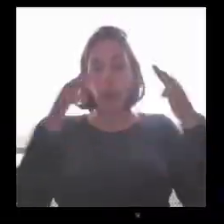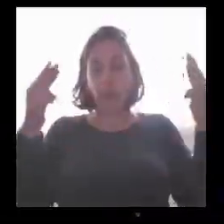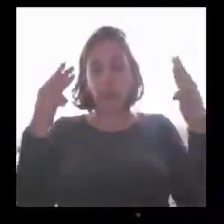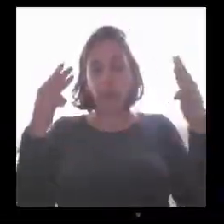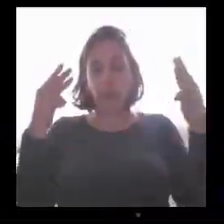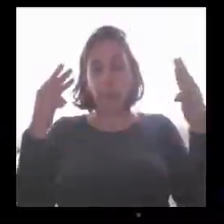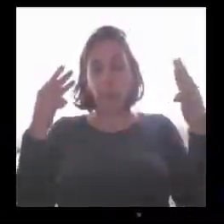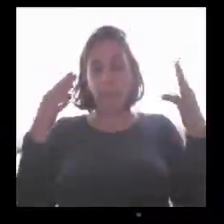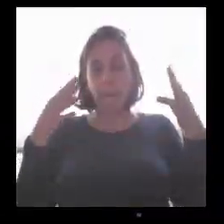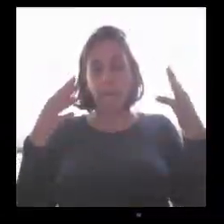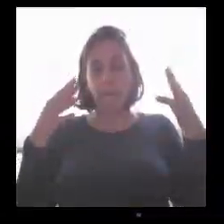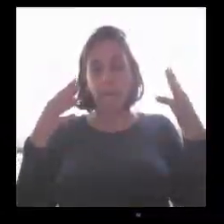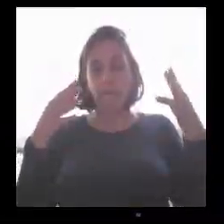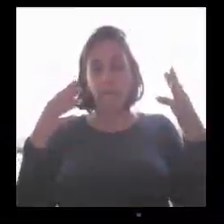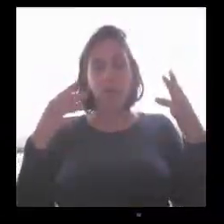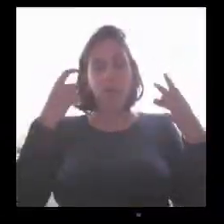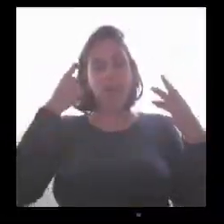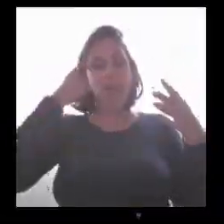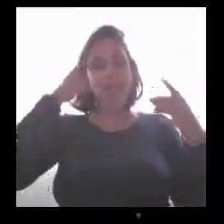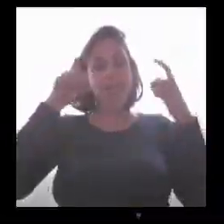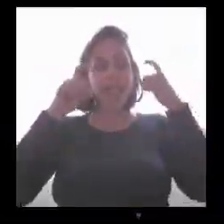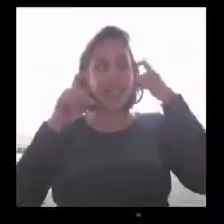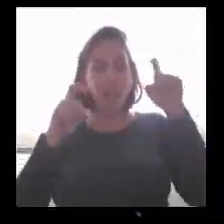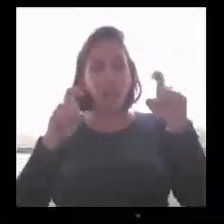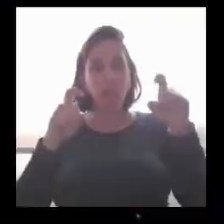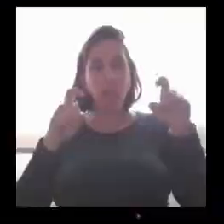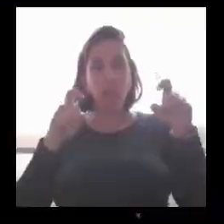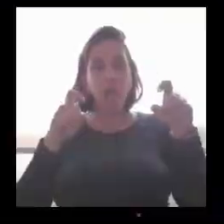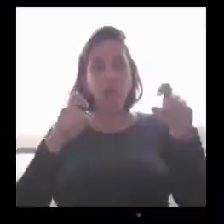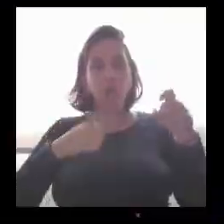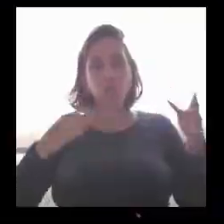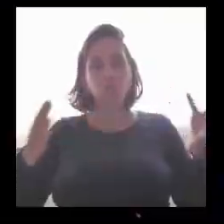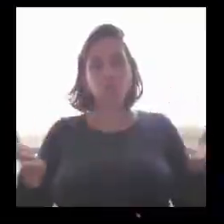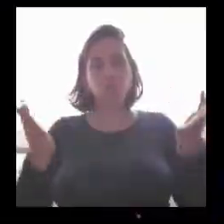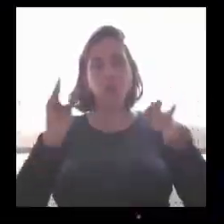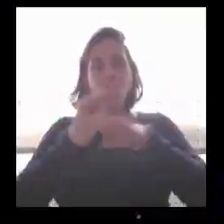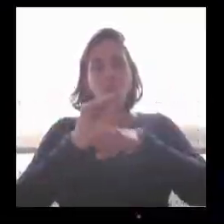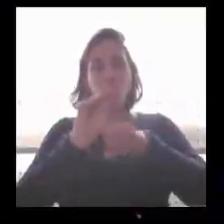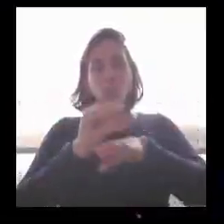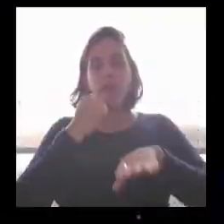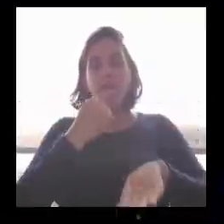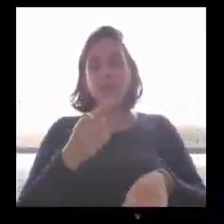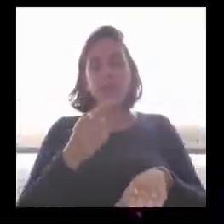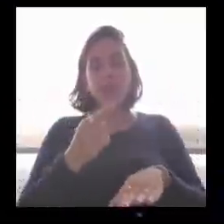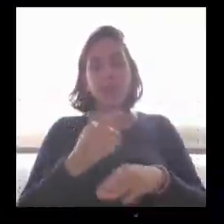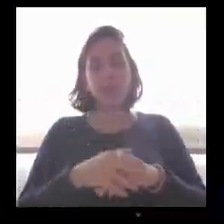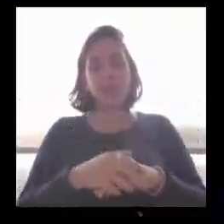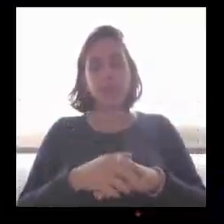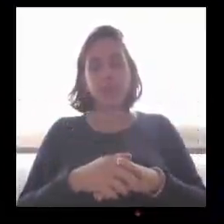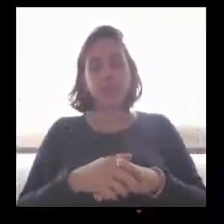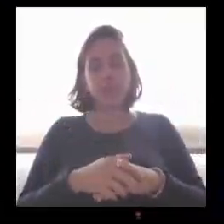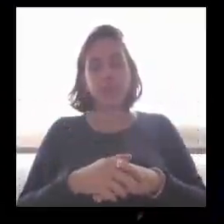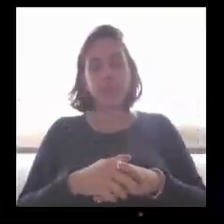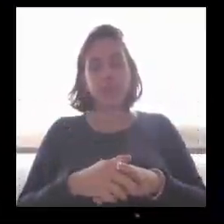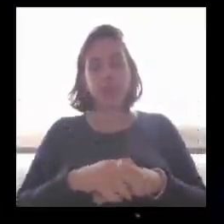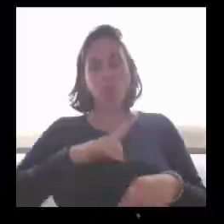cierta corriente ideológica de la academia y la cultura popular suele decir que el